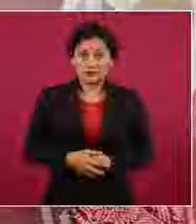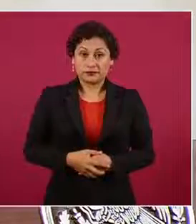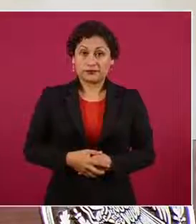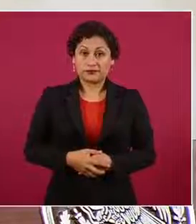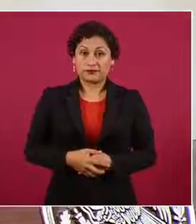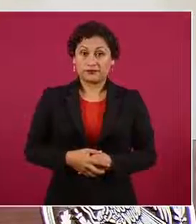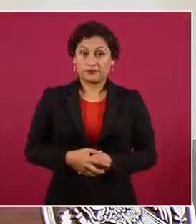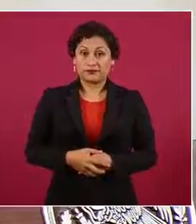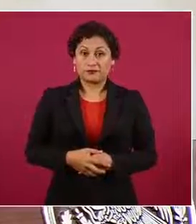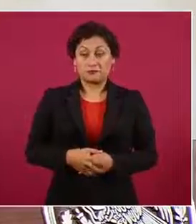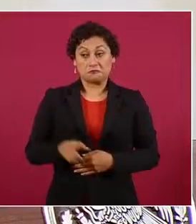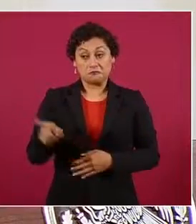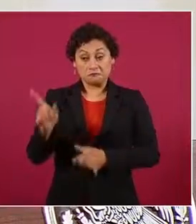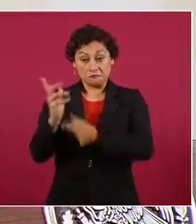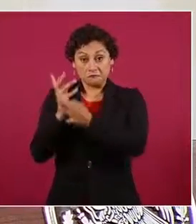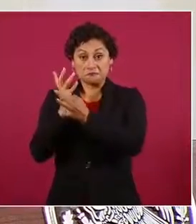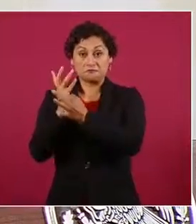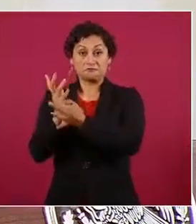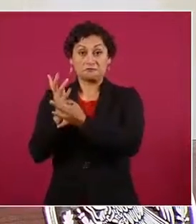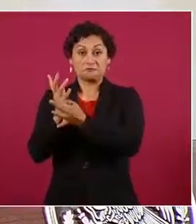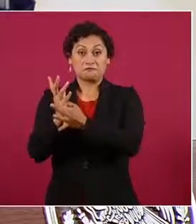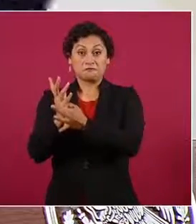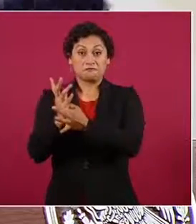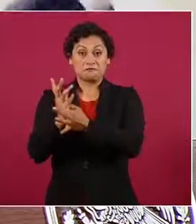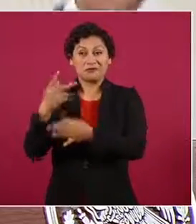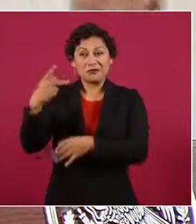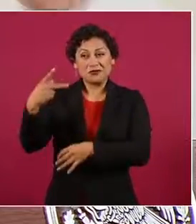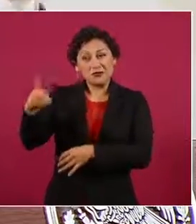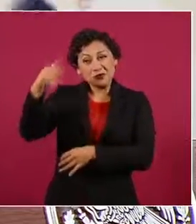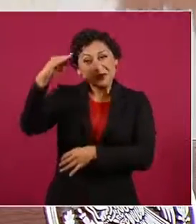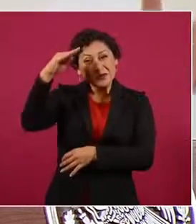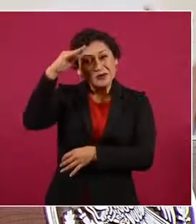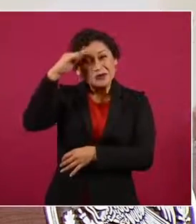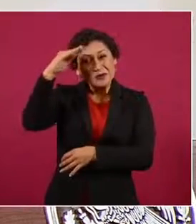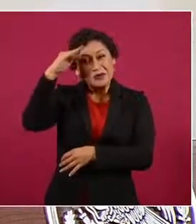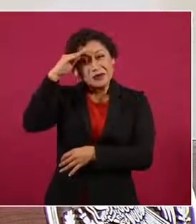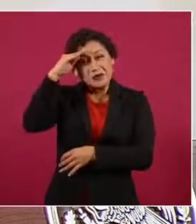porque son flojos. Esa es la mentalidad.